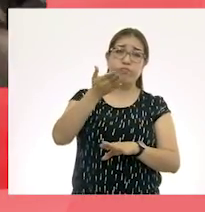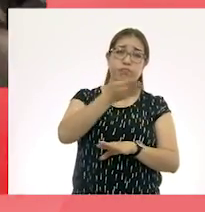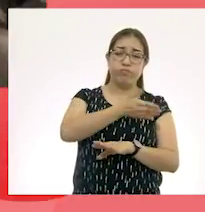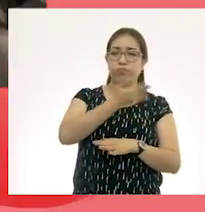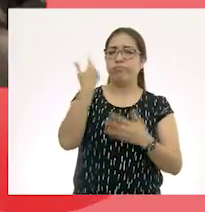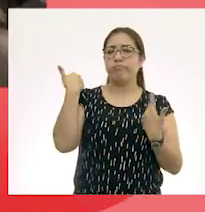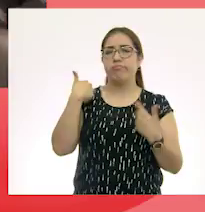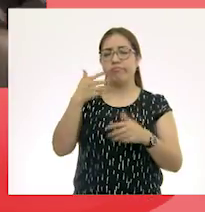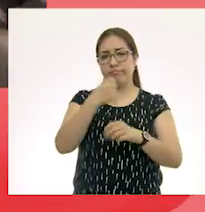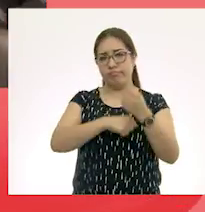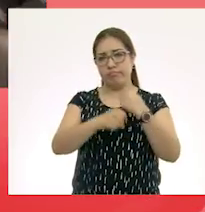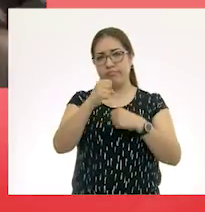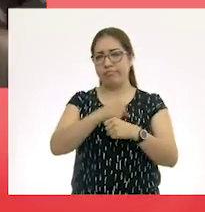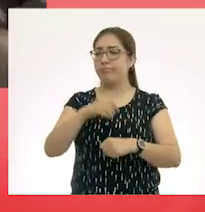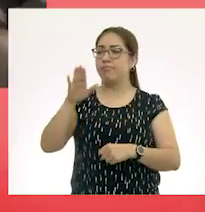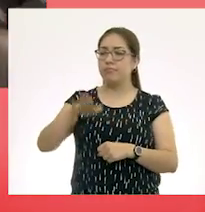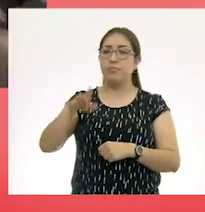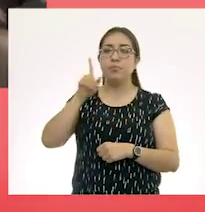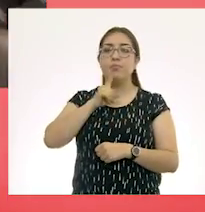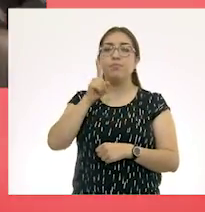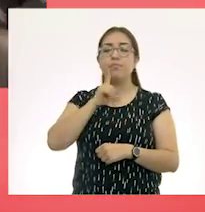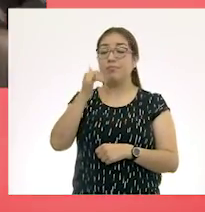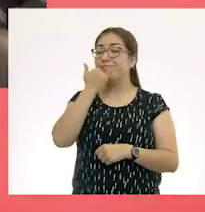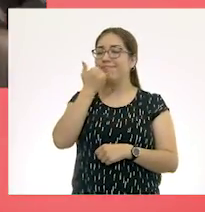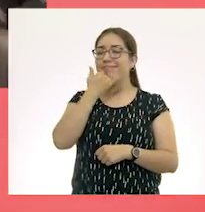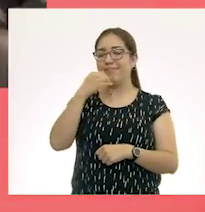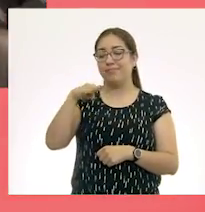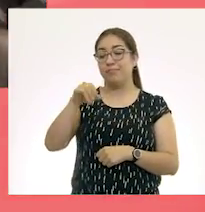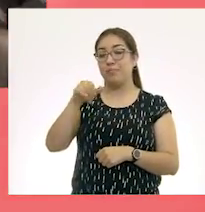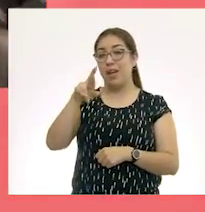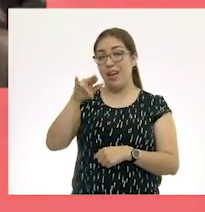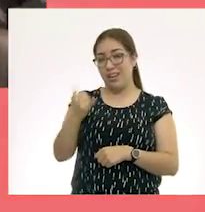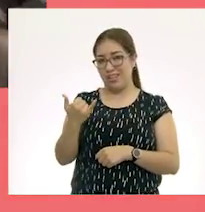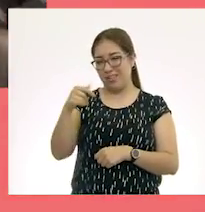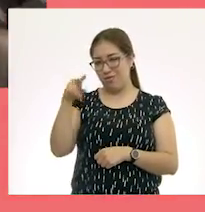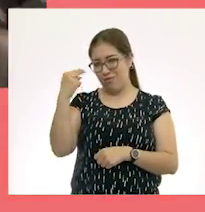Albina, perdón, doña Mari,